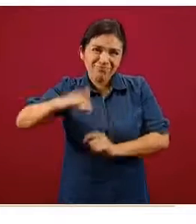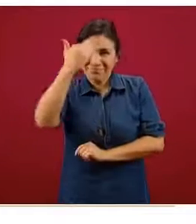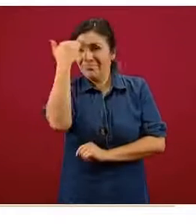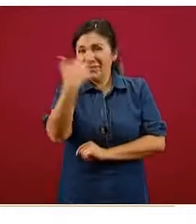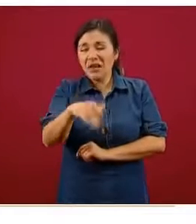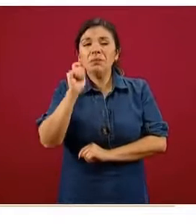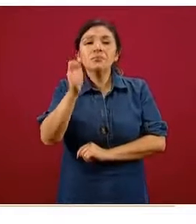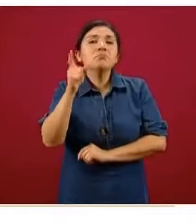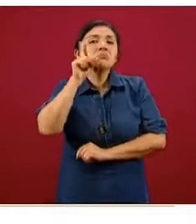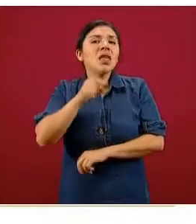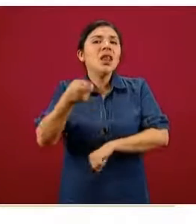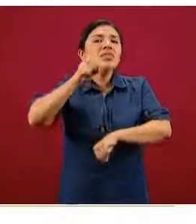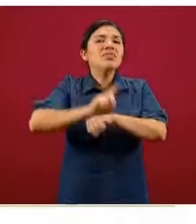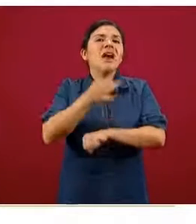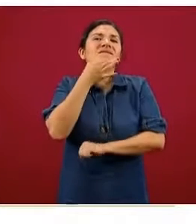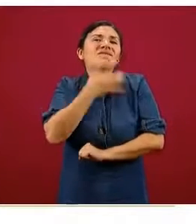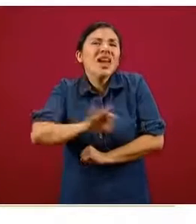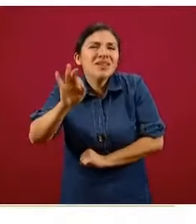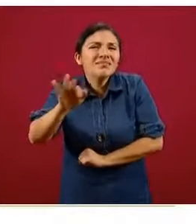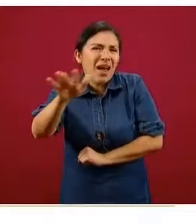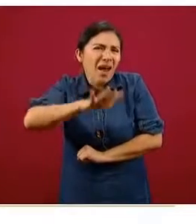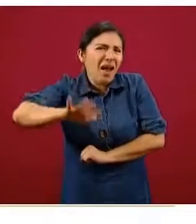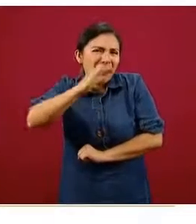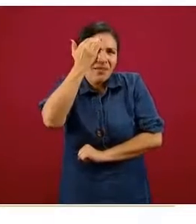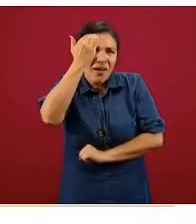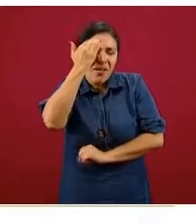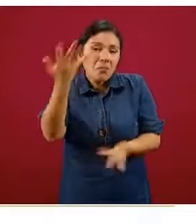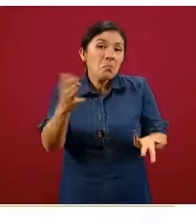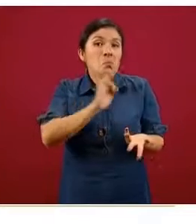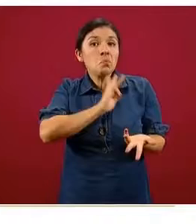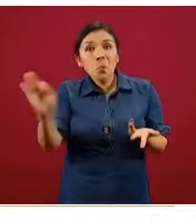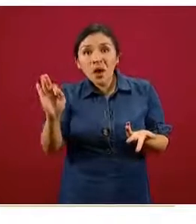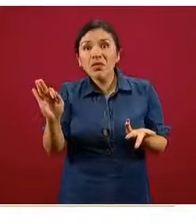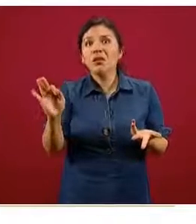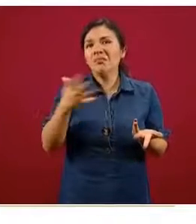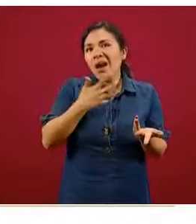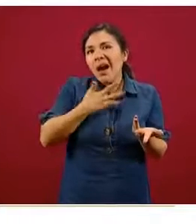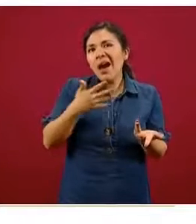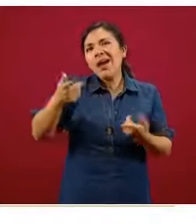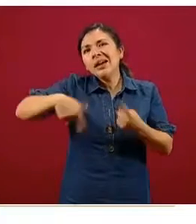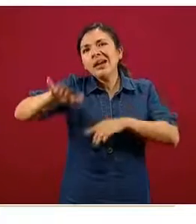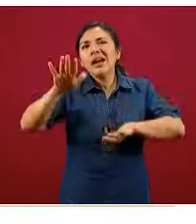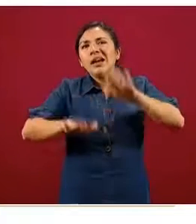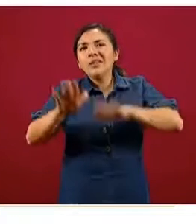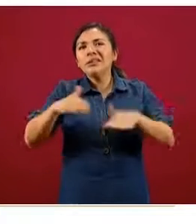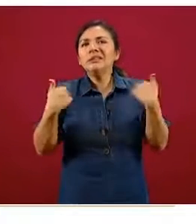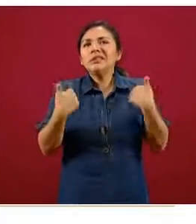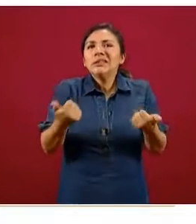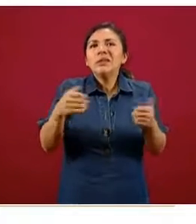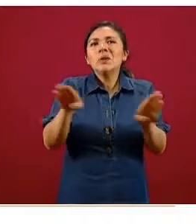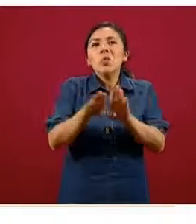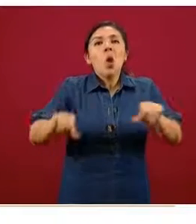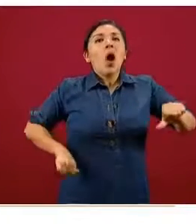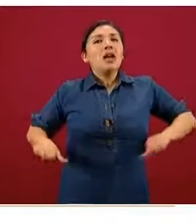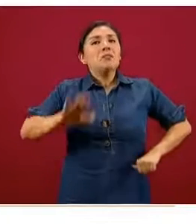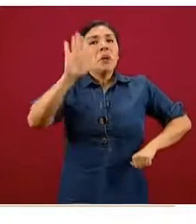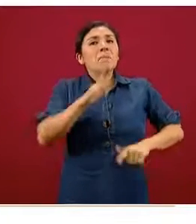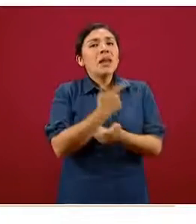un día festivo, se puede en su momento prestar para que se activen las